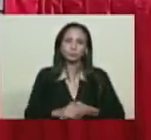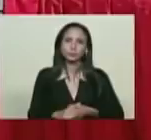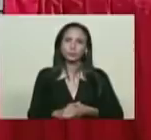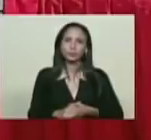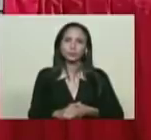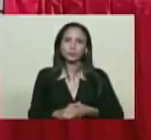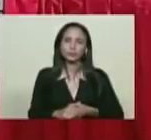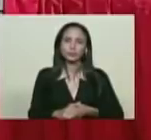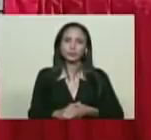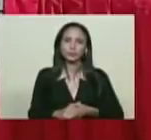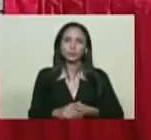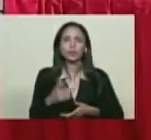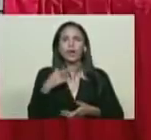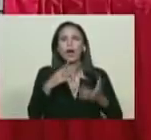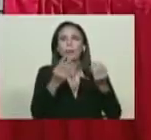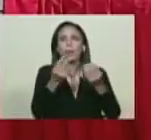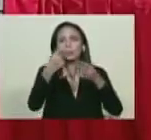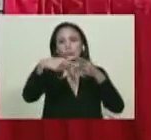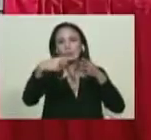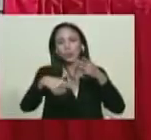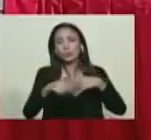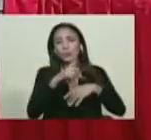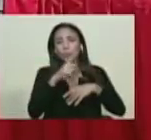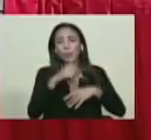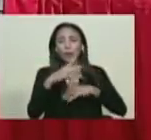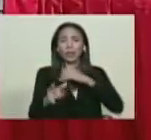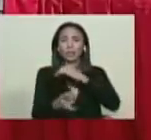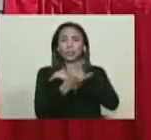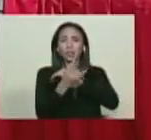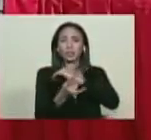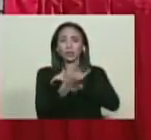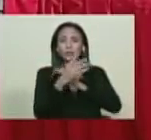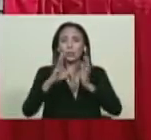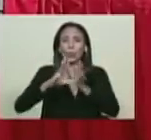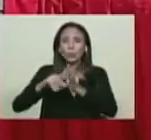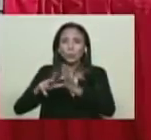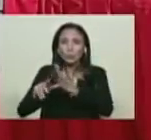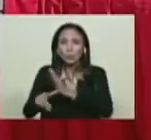sobre delitos graves de traición, corrupción,